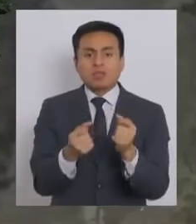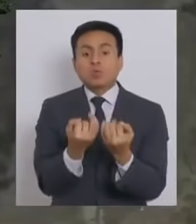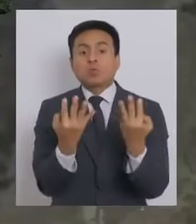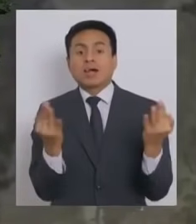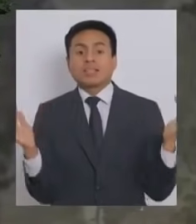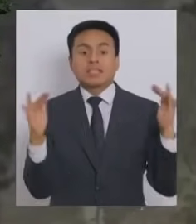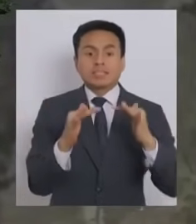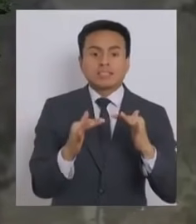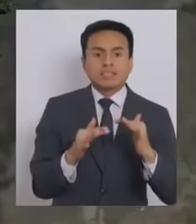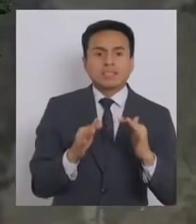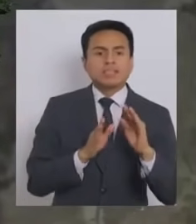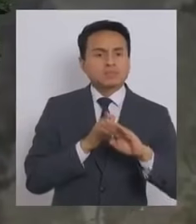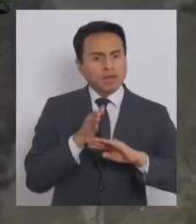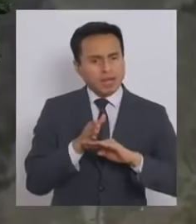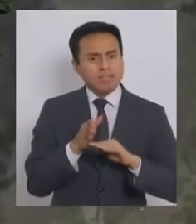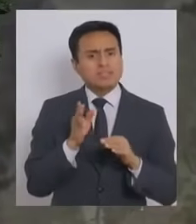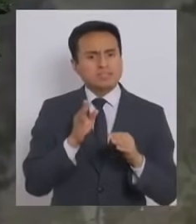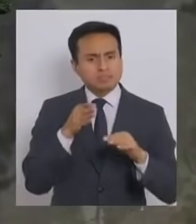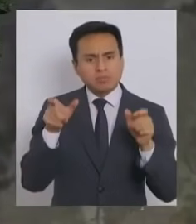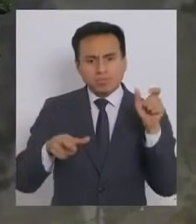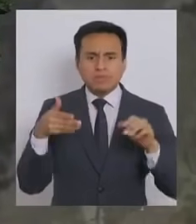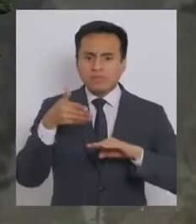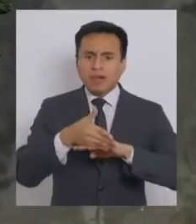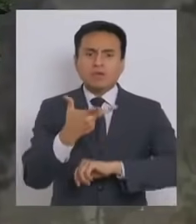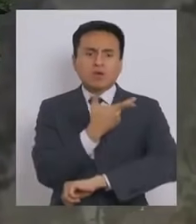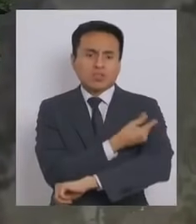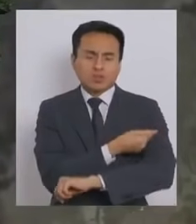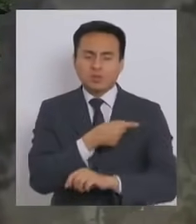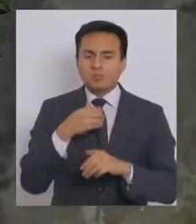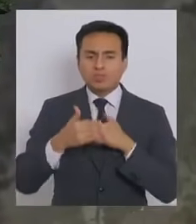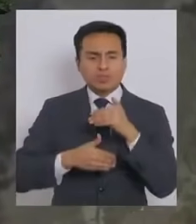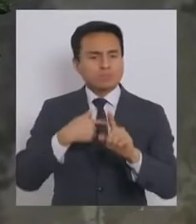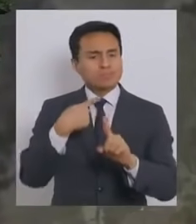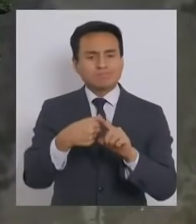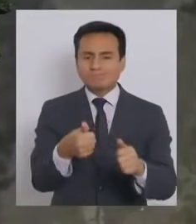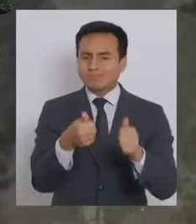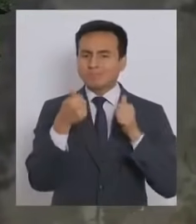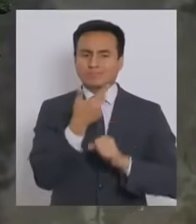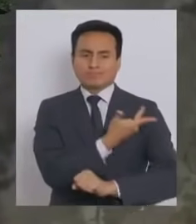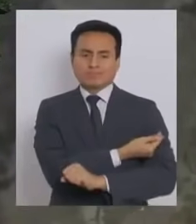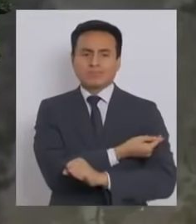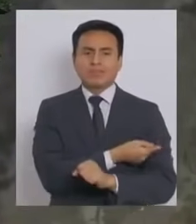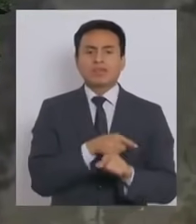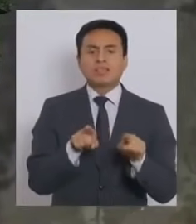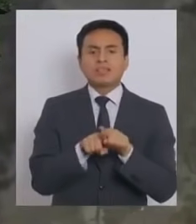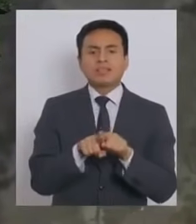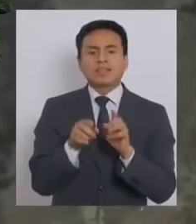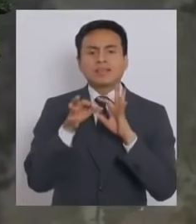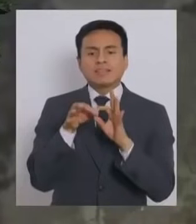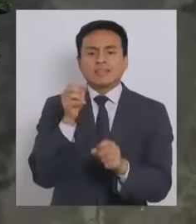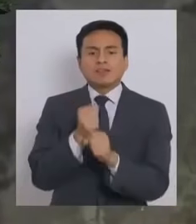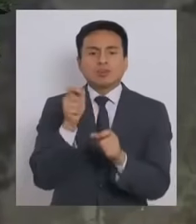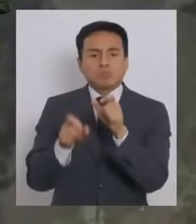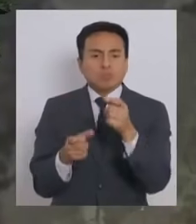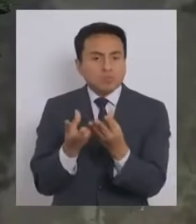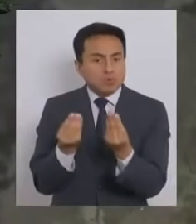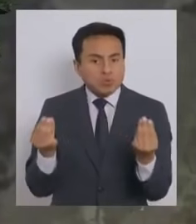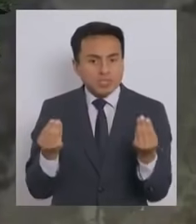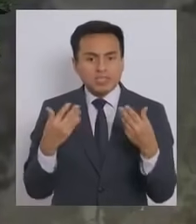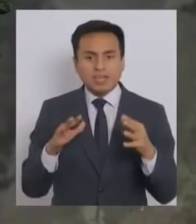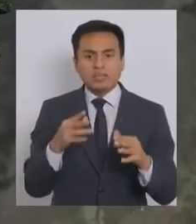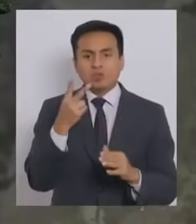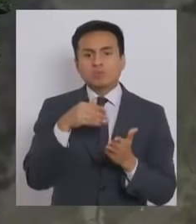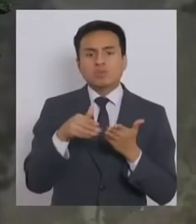y en seguir la vacunación, que es un proceso que ha sido exitoso en nuestro país gracias al trabajo de innumerables personas. Ya hemos puesto más